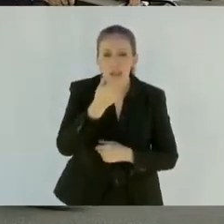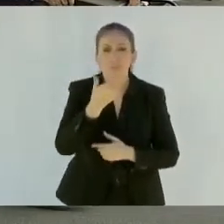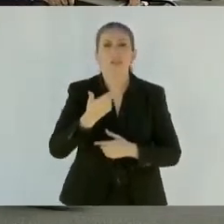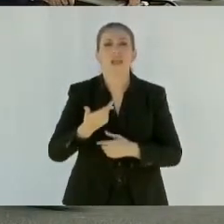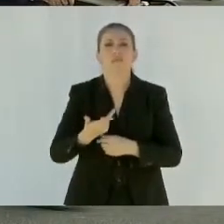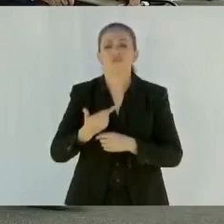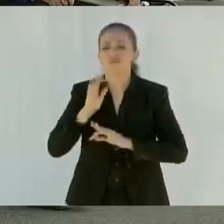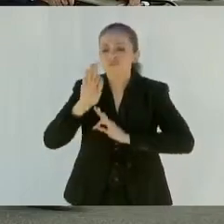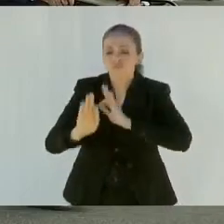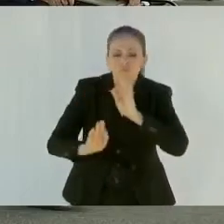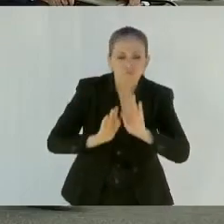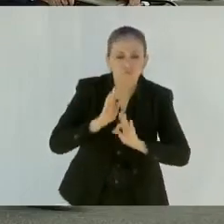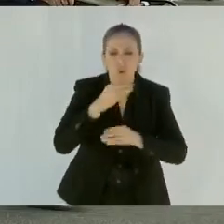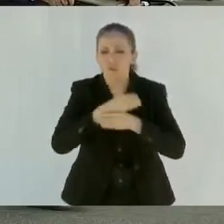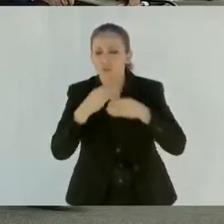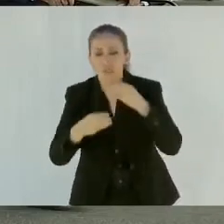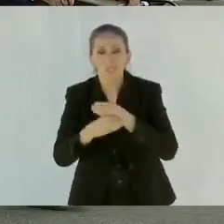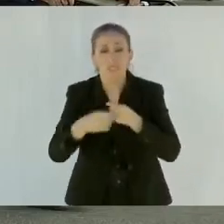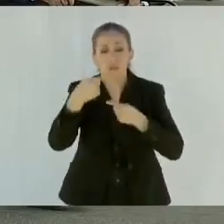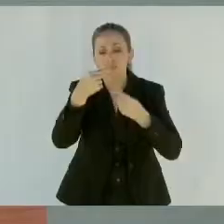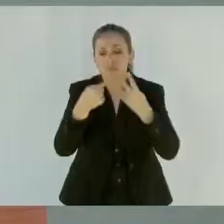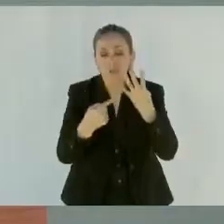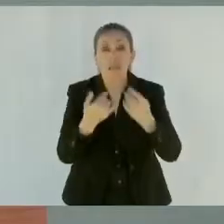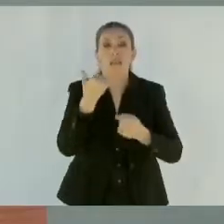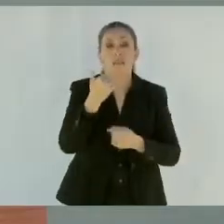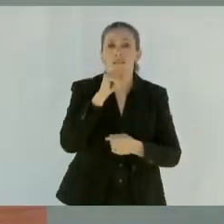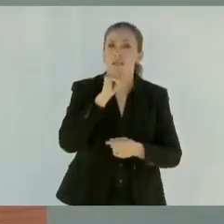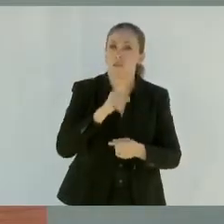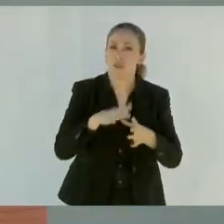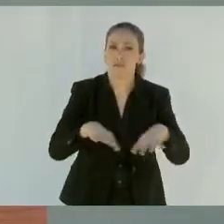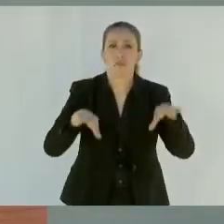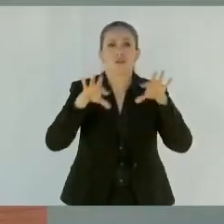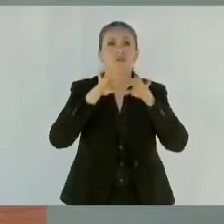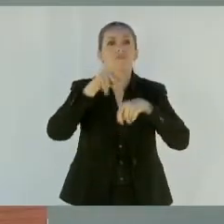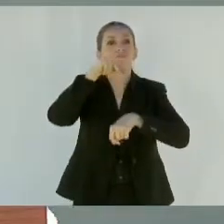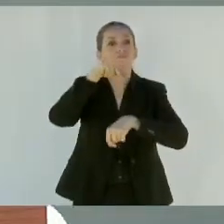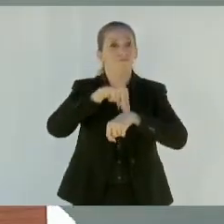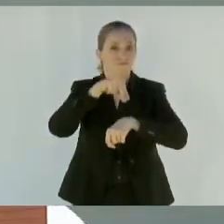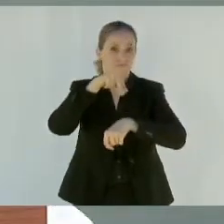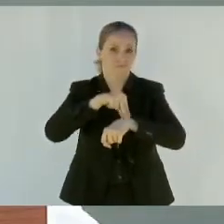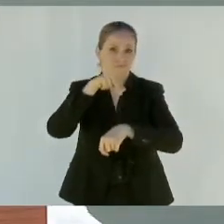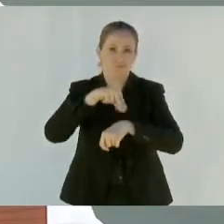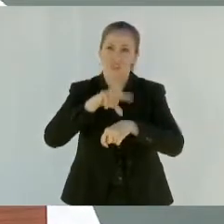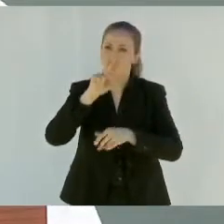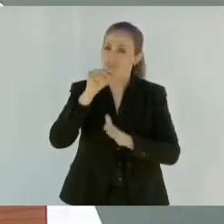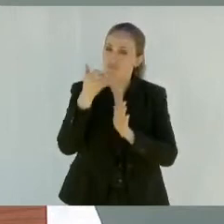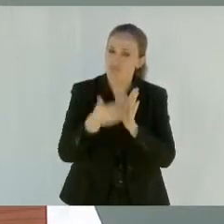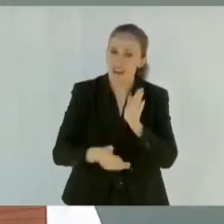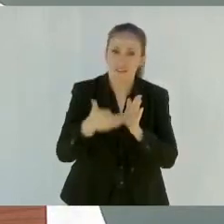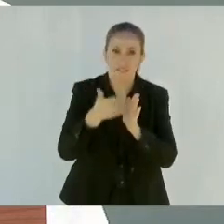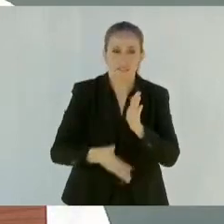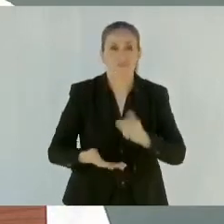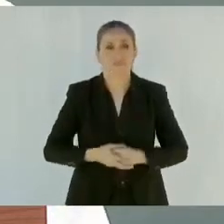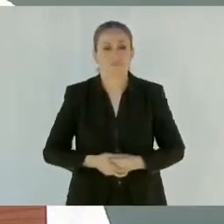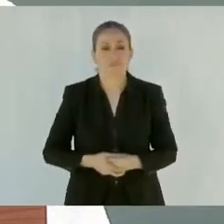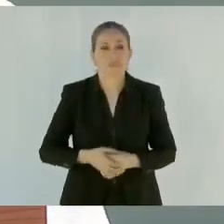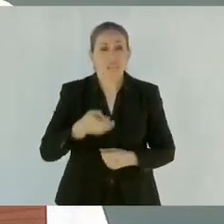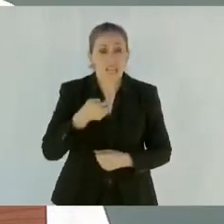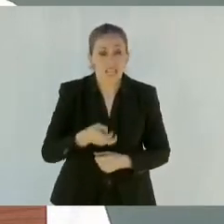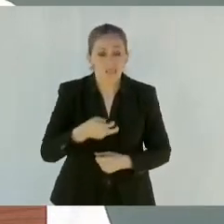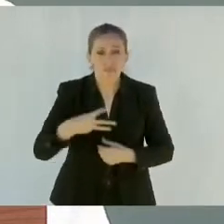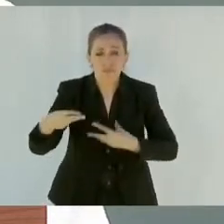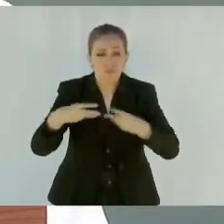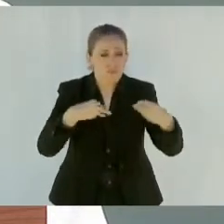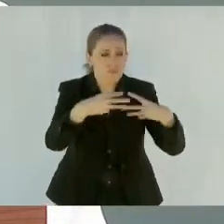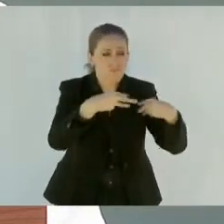falten los médicos. Nos agarró esta pandemia en una situación